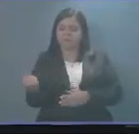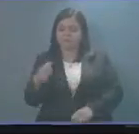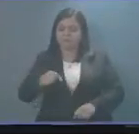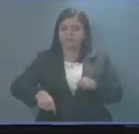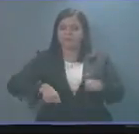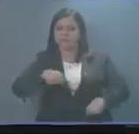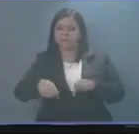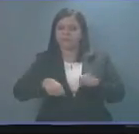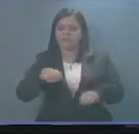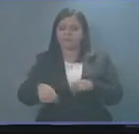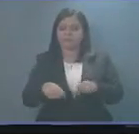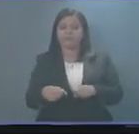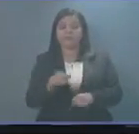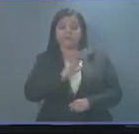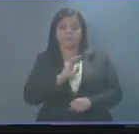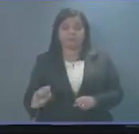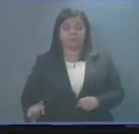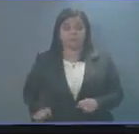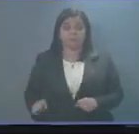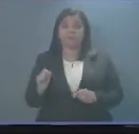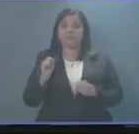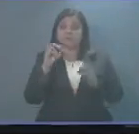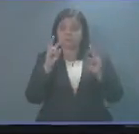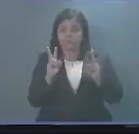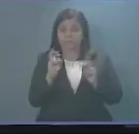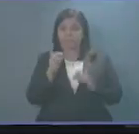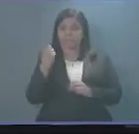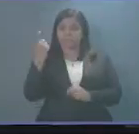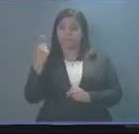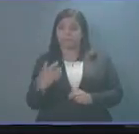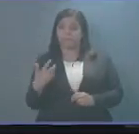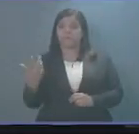El Salvador. Esto es un tema que está pendiente también y que